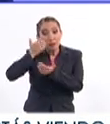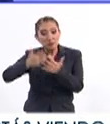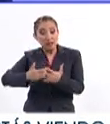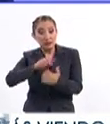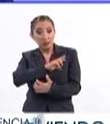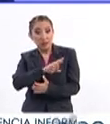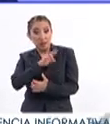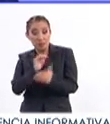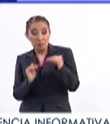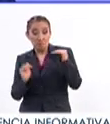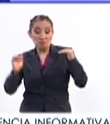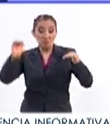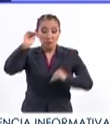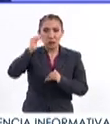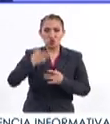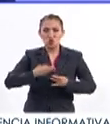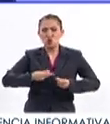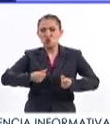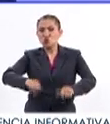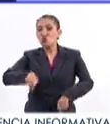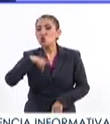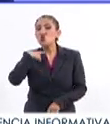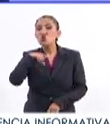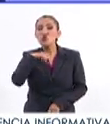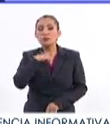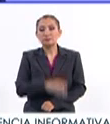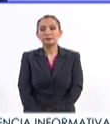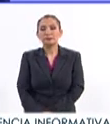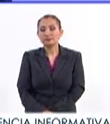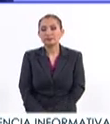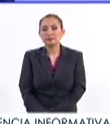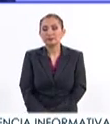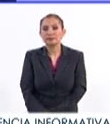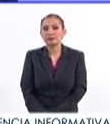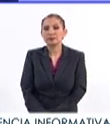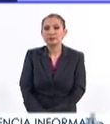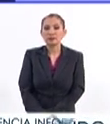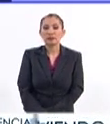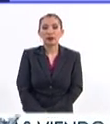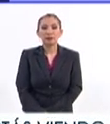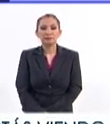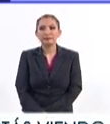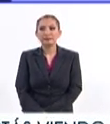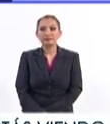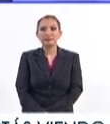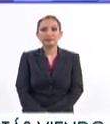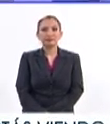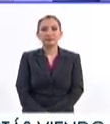empresa privada, pues sí tendría un costo considerable. Las